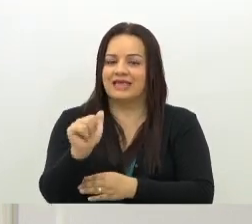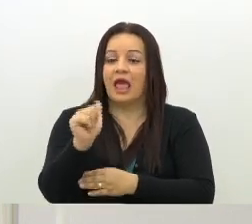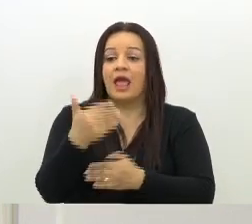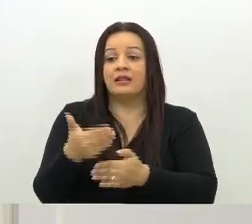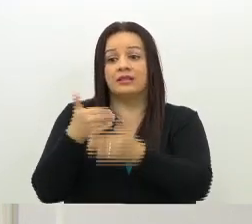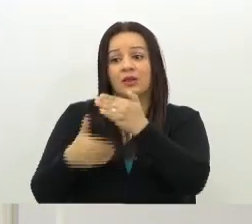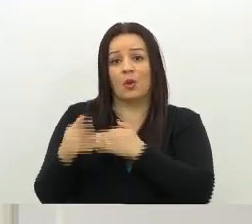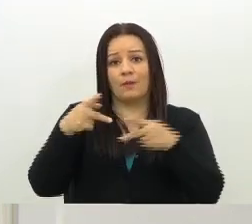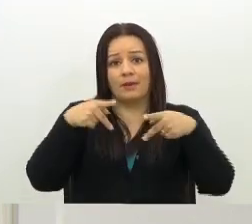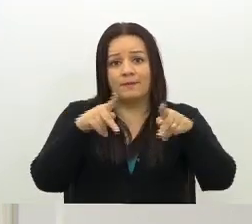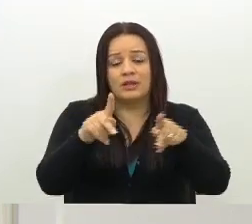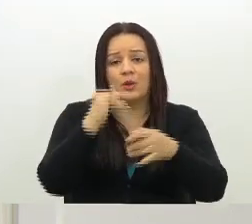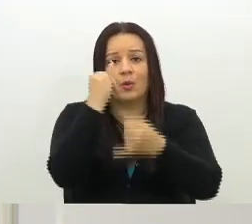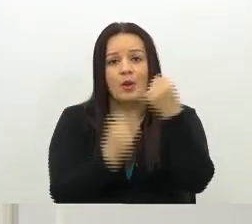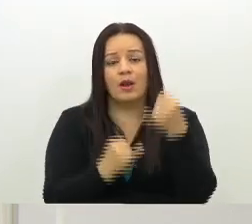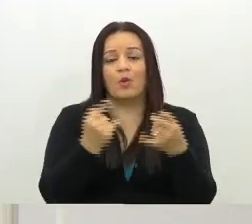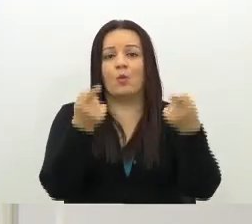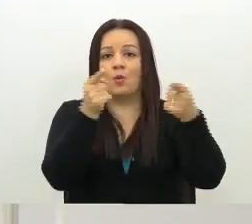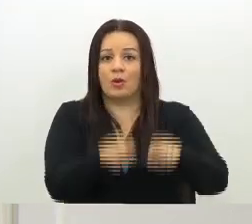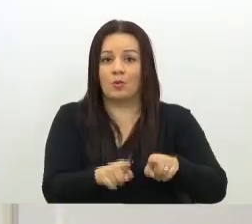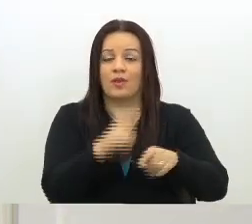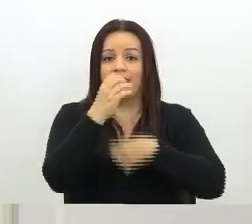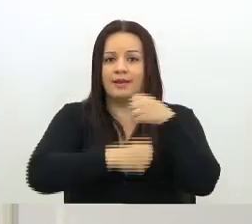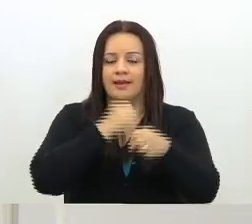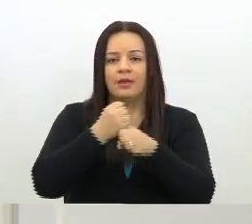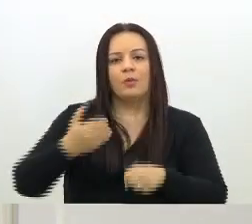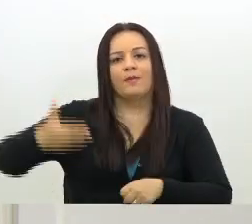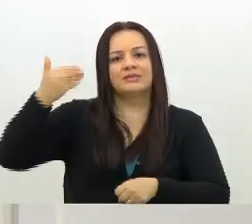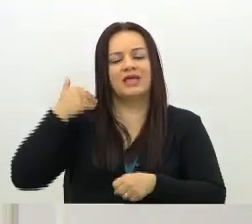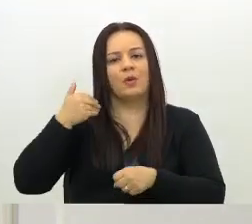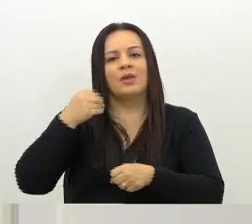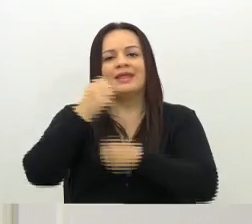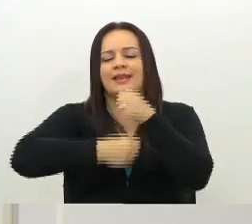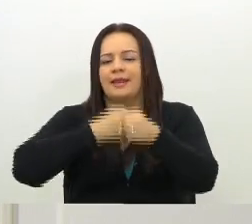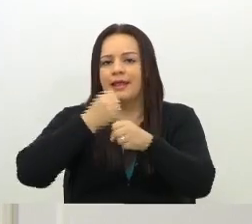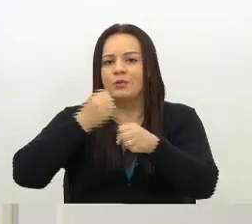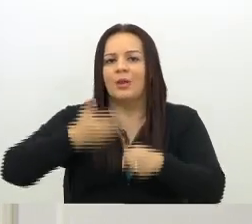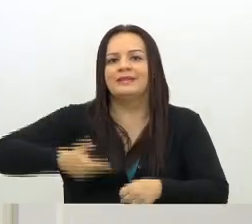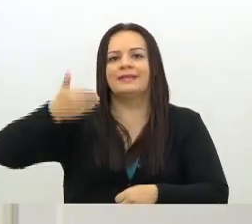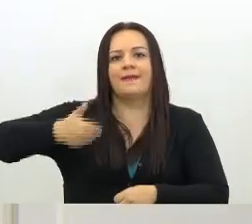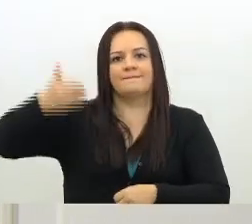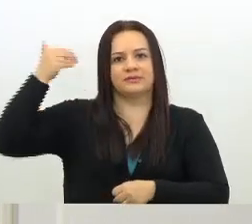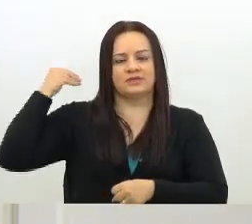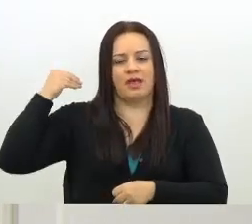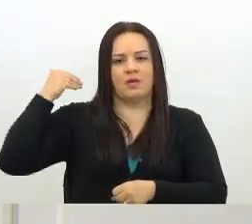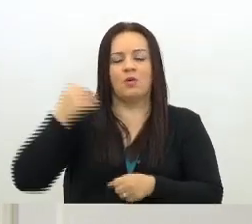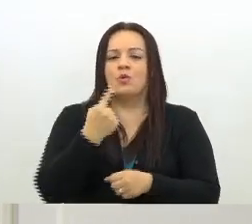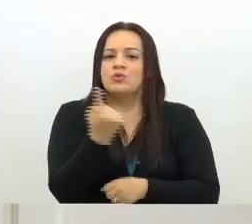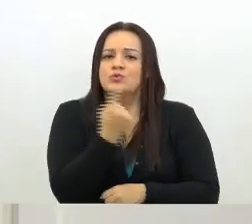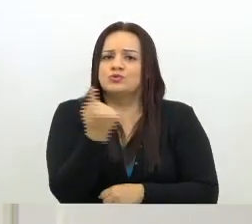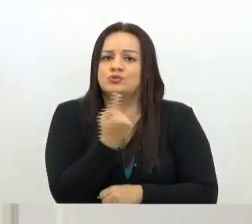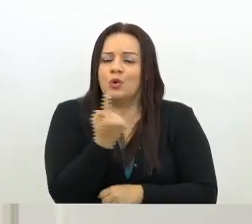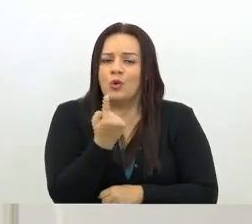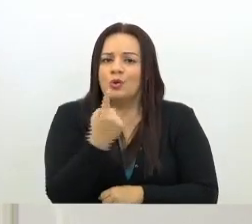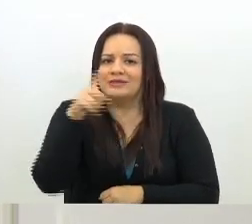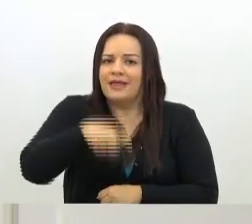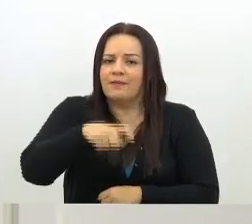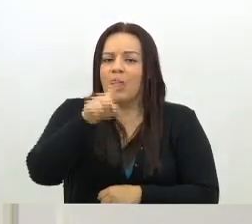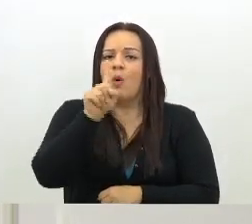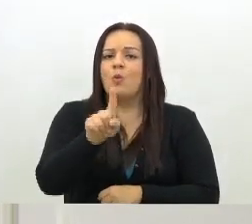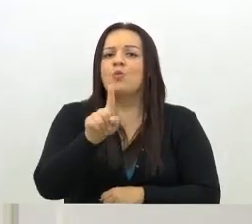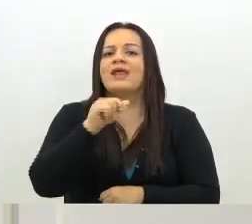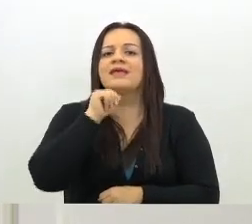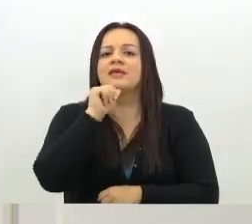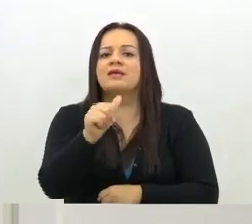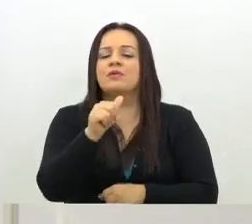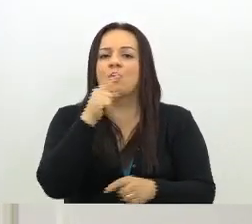que lo ocurrido el año pasado y el año antepasado solo se debe a una incorrecta